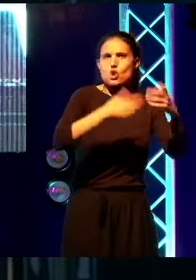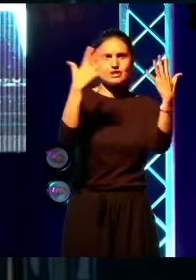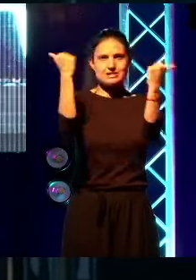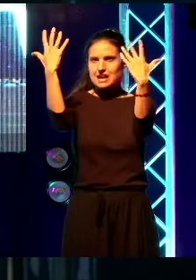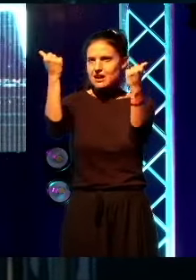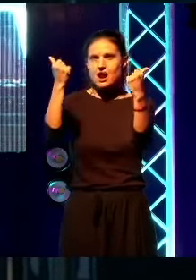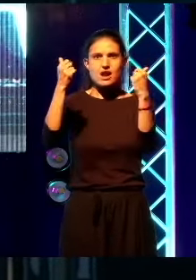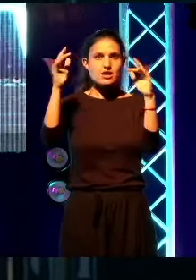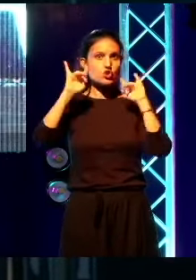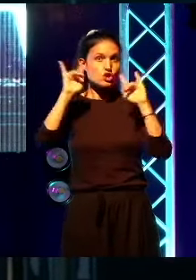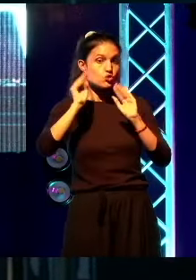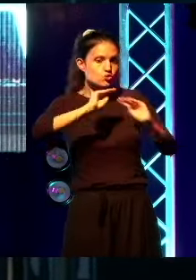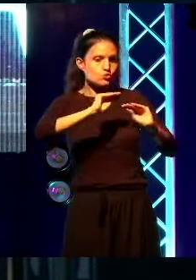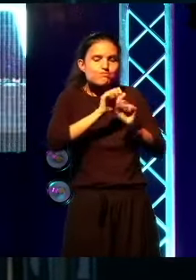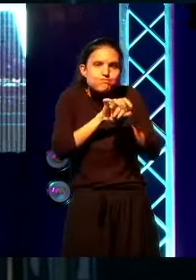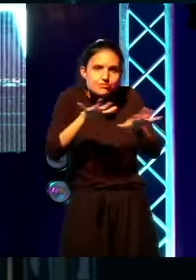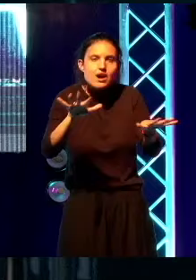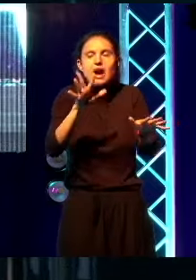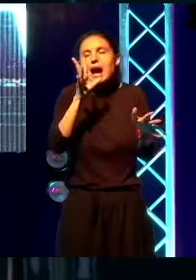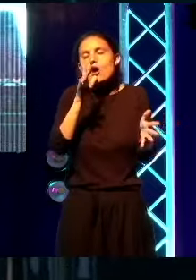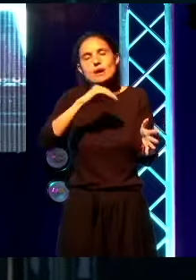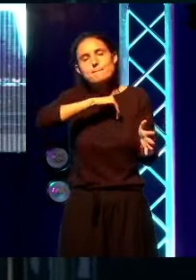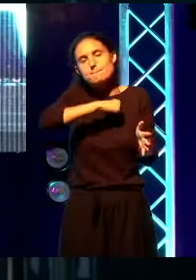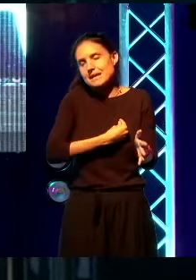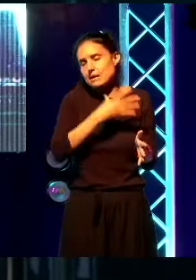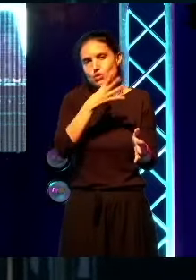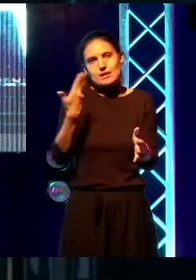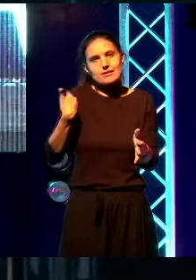Canarias. Ya desgraciadamente no se encuentra entre nosotros,